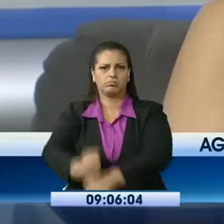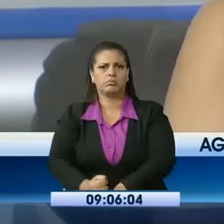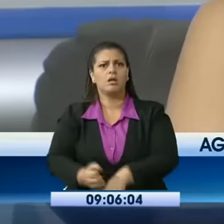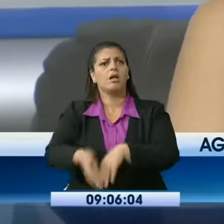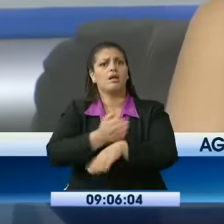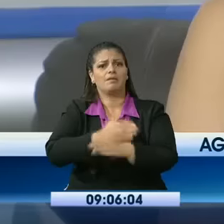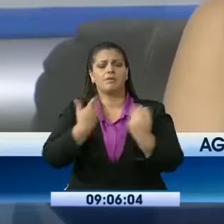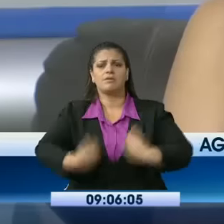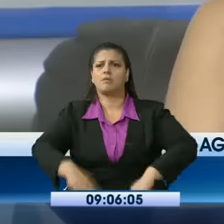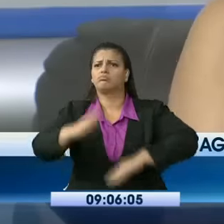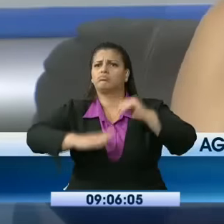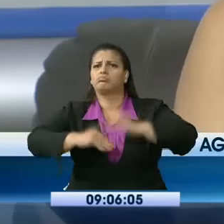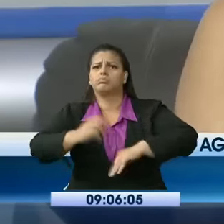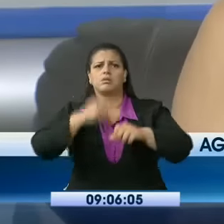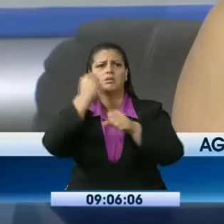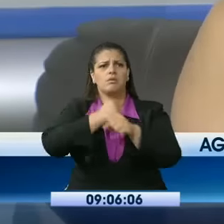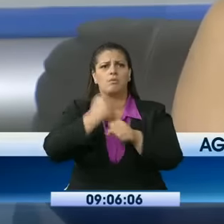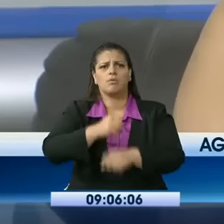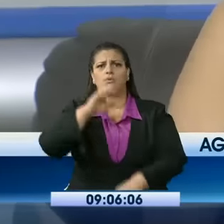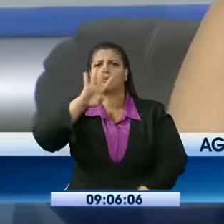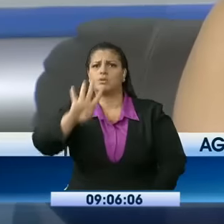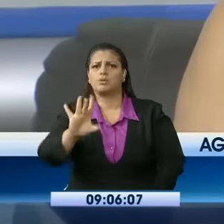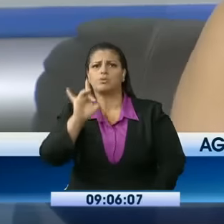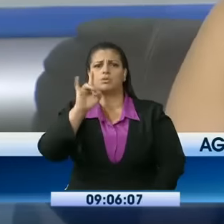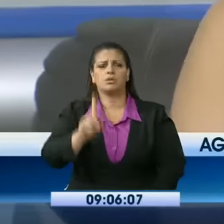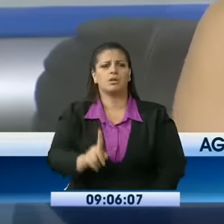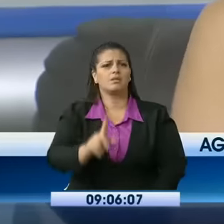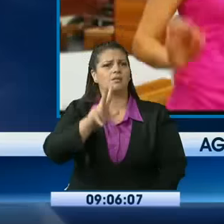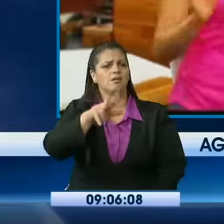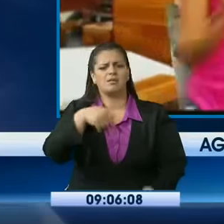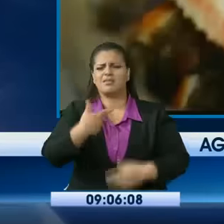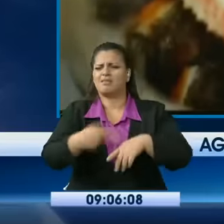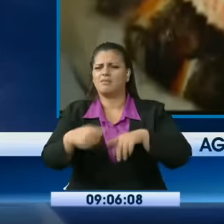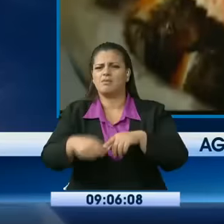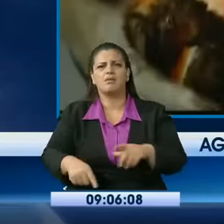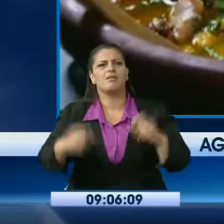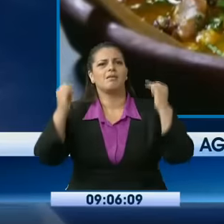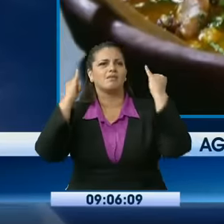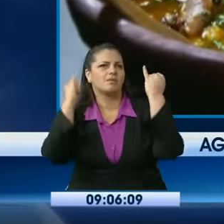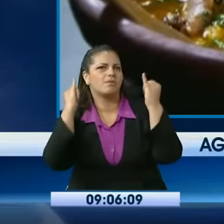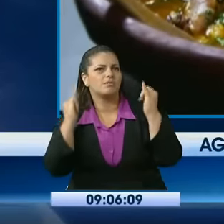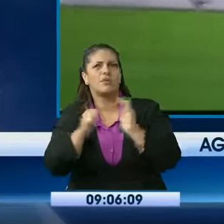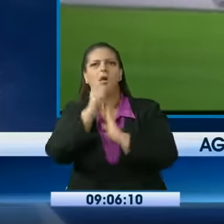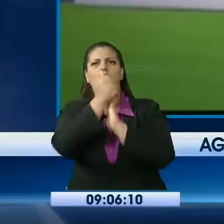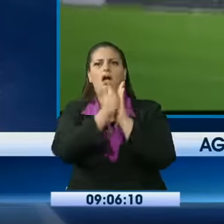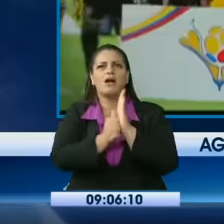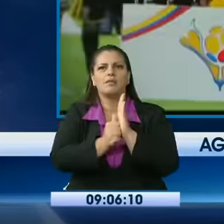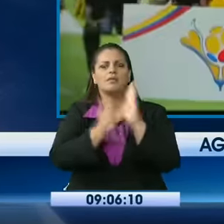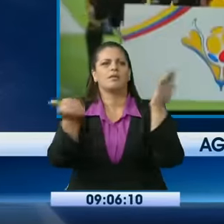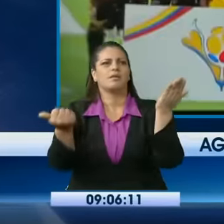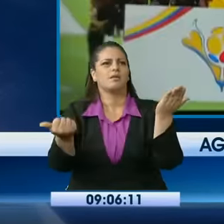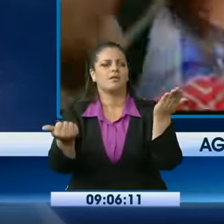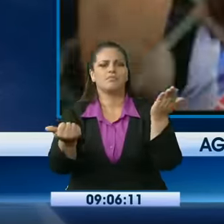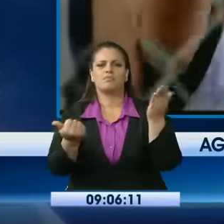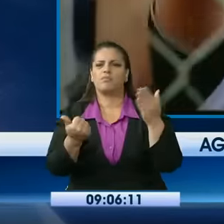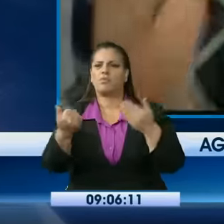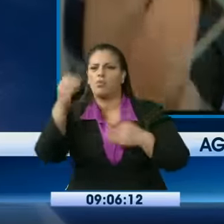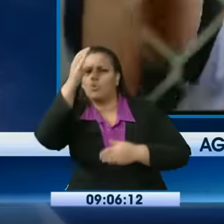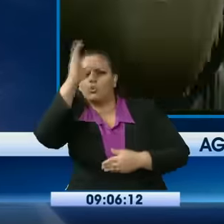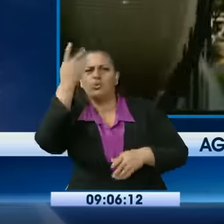423 obras que están en la palestra: diversión, arte, regeneración, cultura, todo lo que lleva al progreso de la Perla